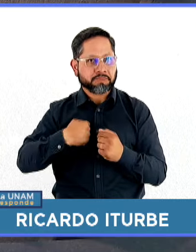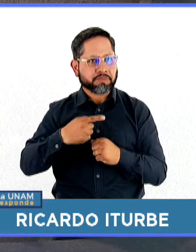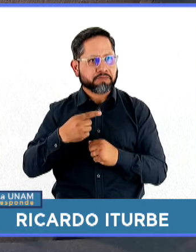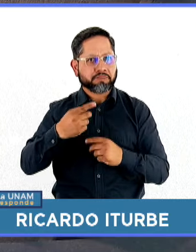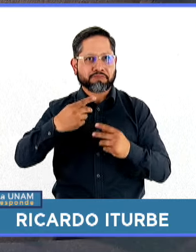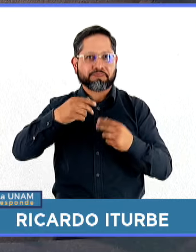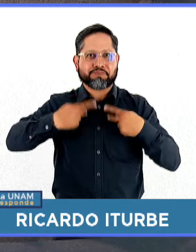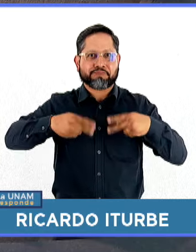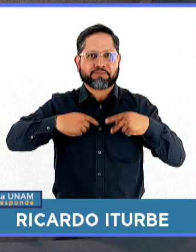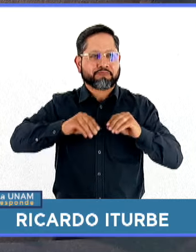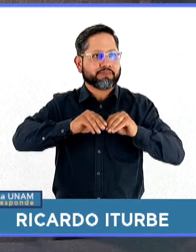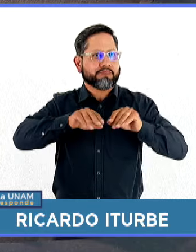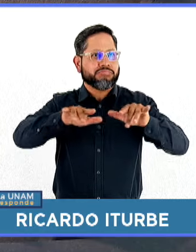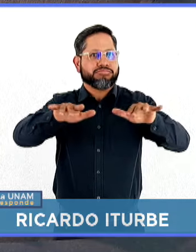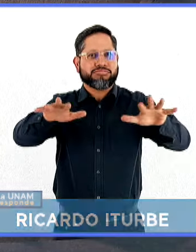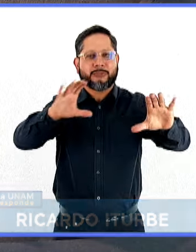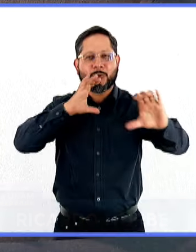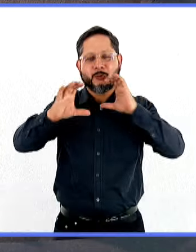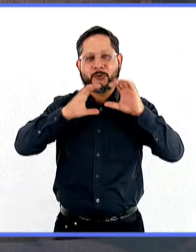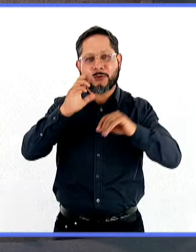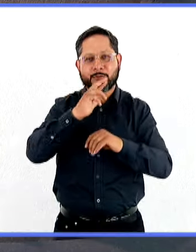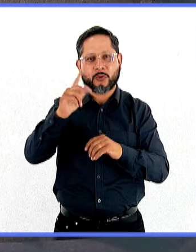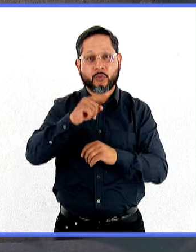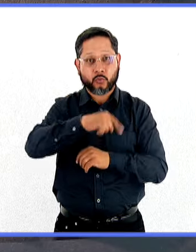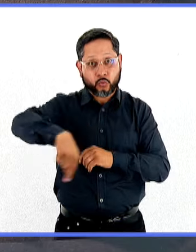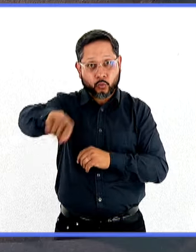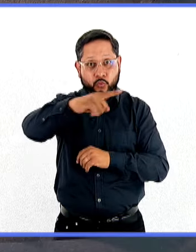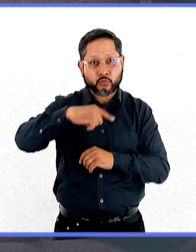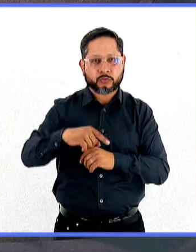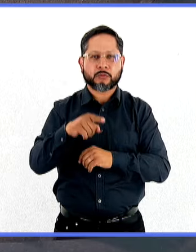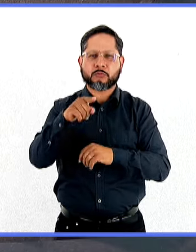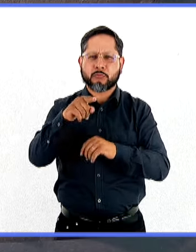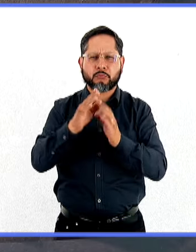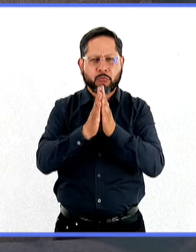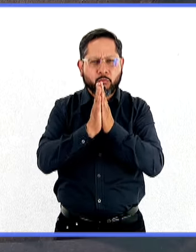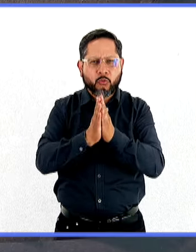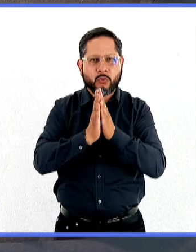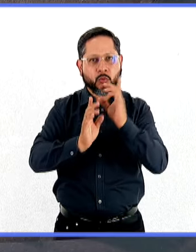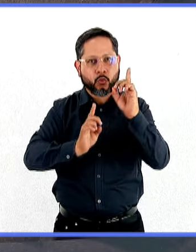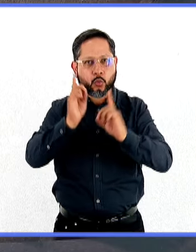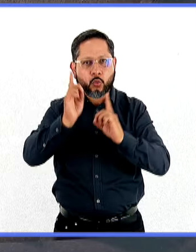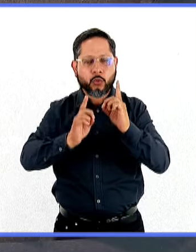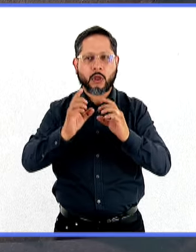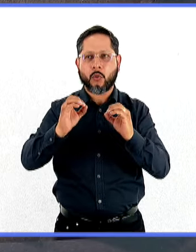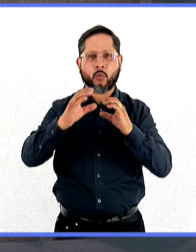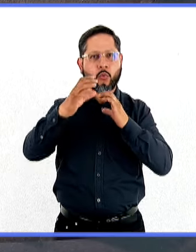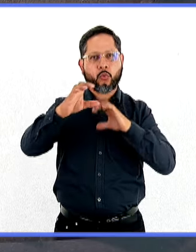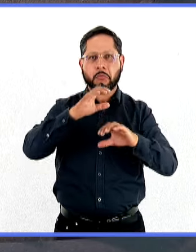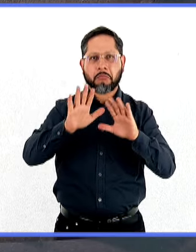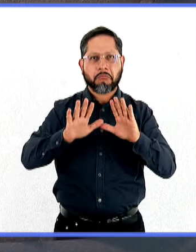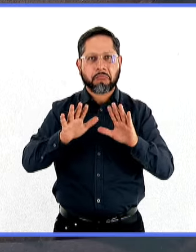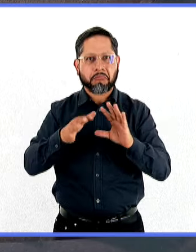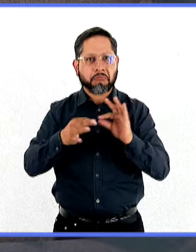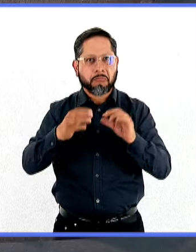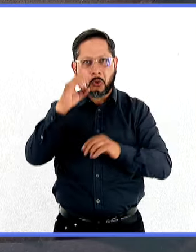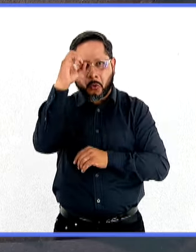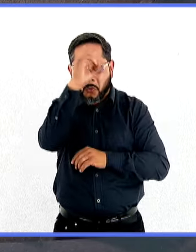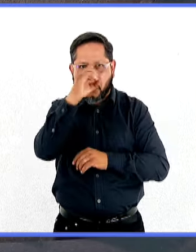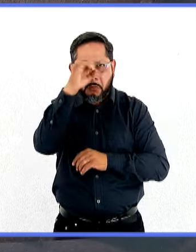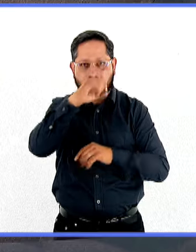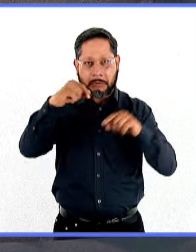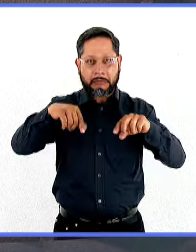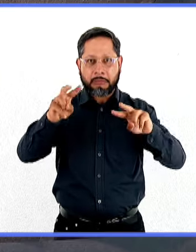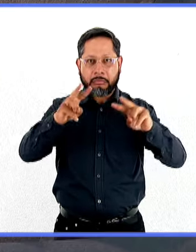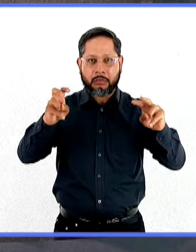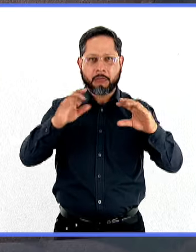permite llegar a un público más amplio y a todos ustedes los invitamos a que nos hagan llegar sus dudas sus comentarios y también los temas que les gustaría que aquí